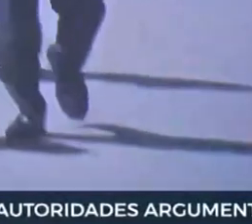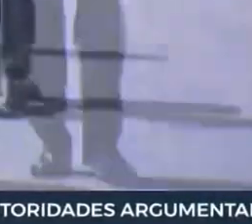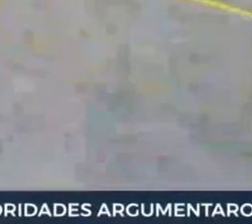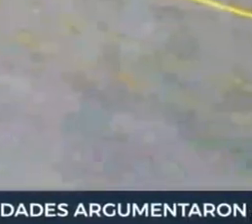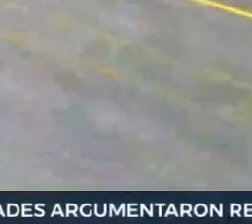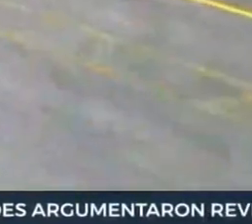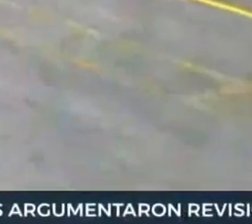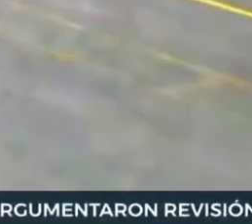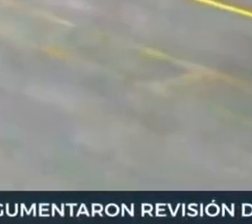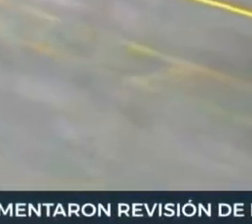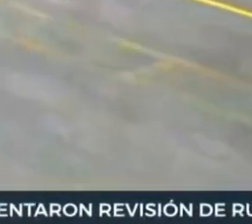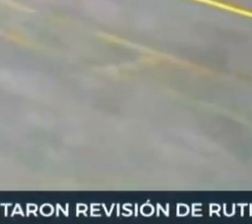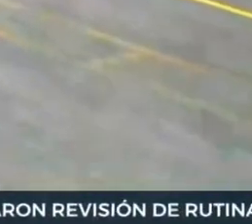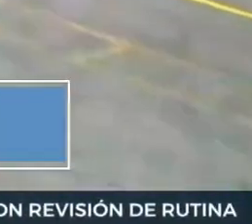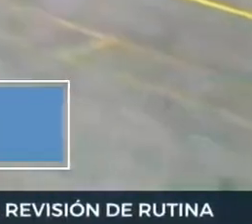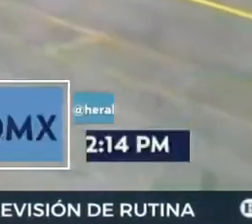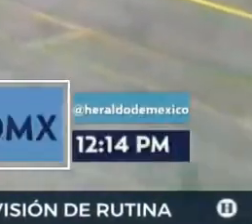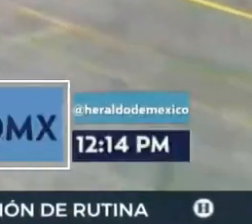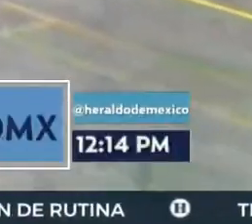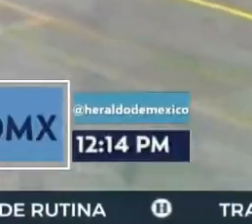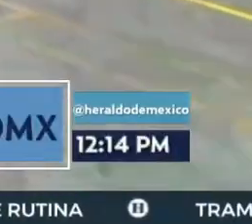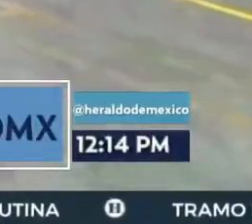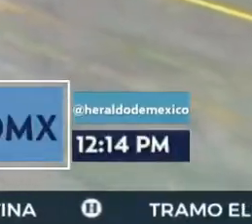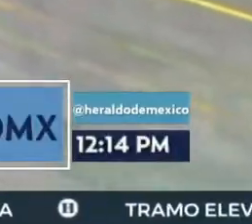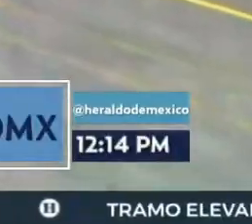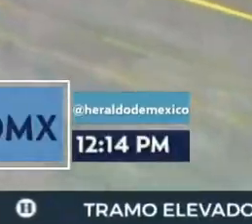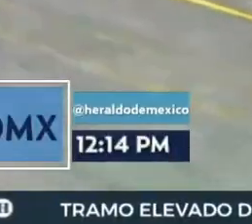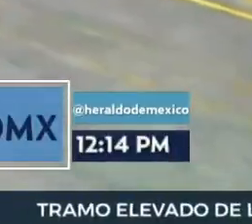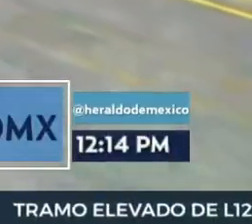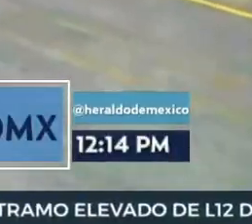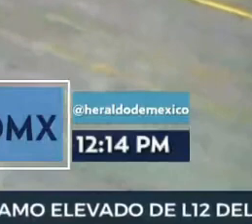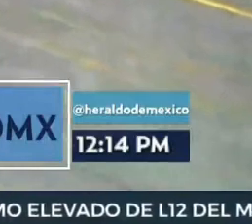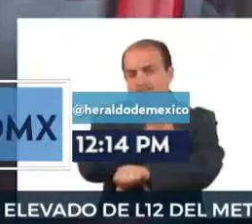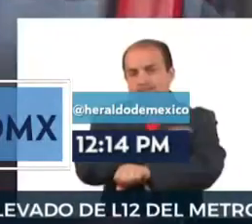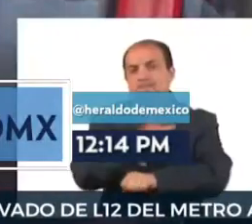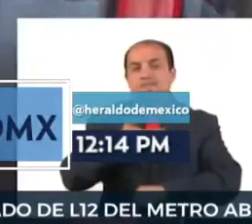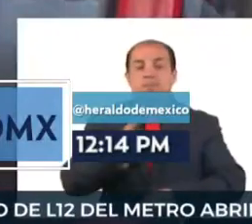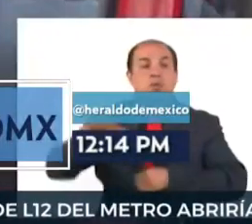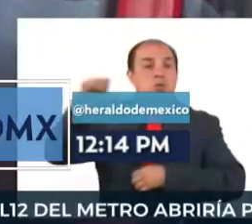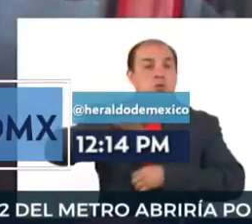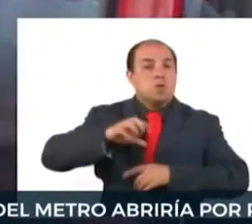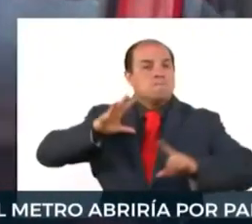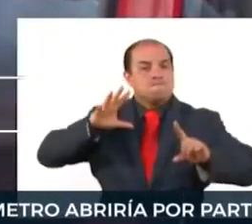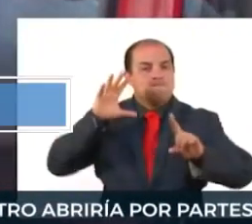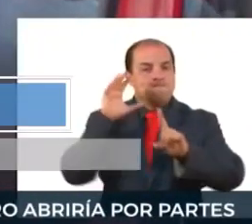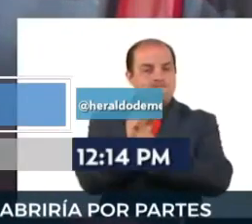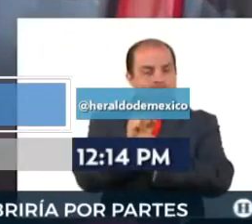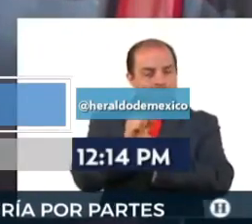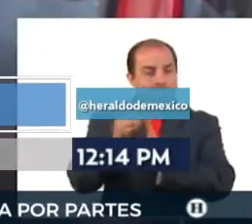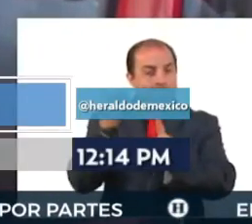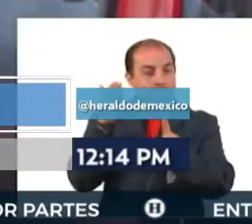La Ciudad de México puso en marcha la primera línea de Metrobuses totalmente eléctricos en el mundo. El día de hoy estamos cumpliendo un